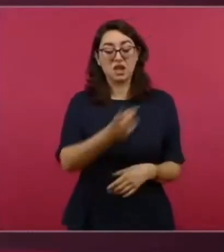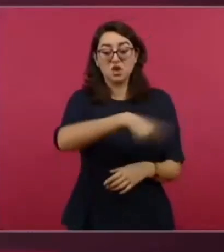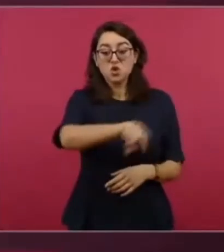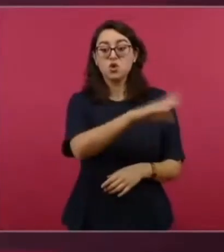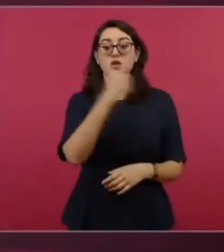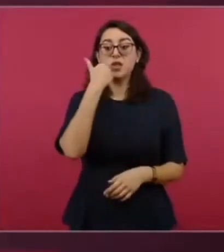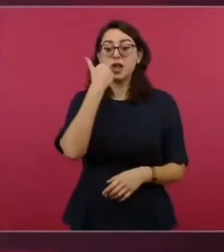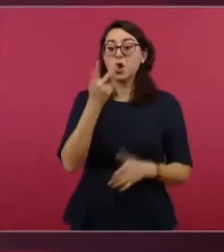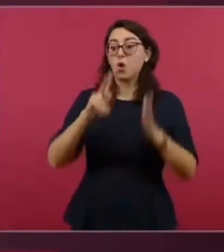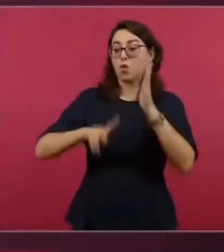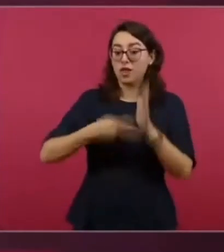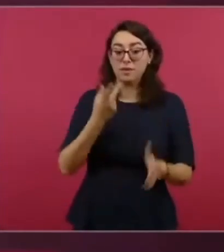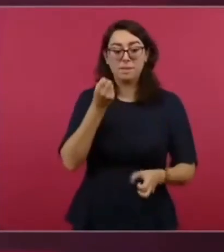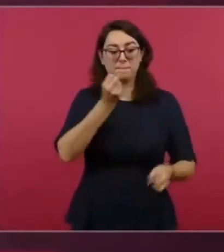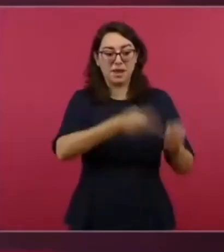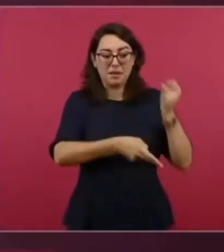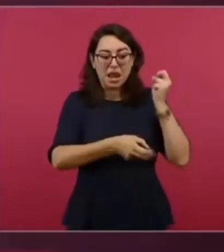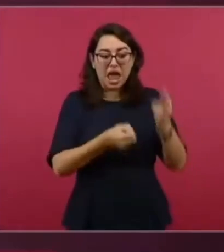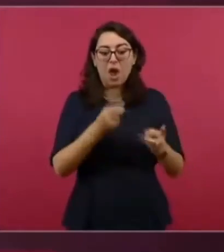privilegios.